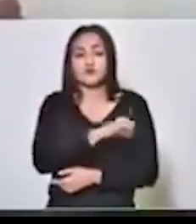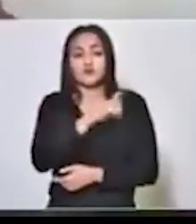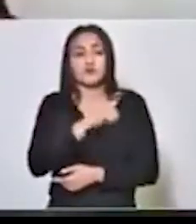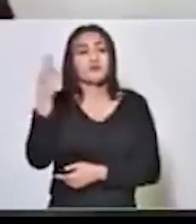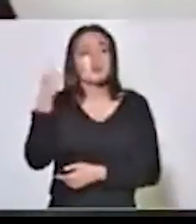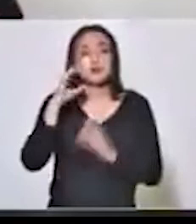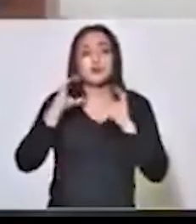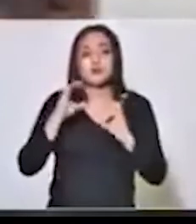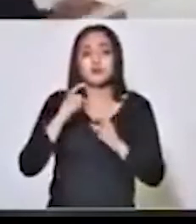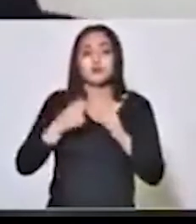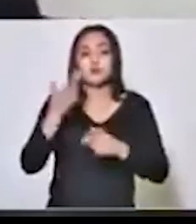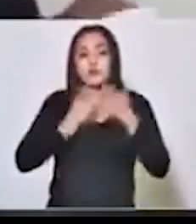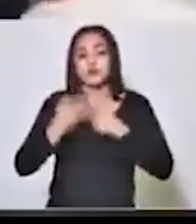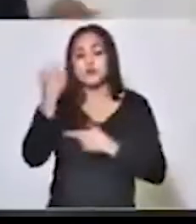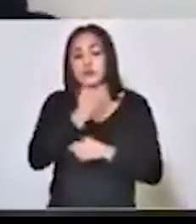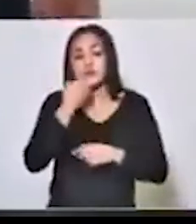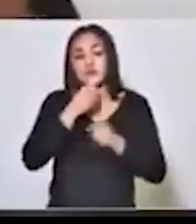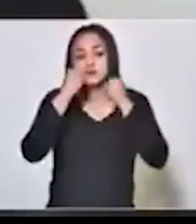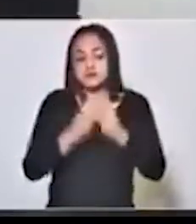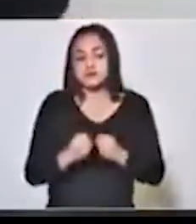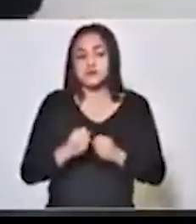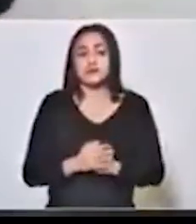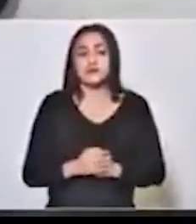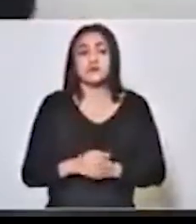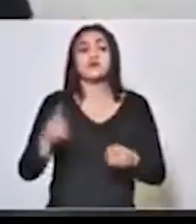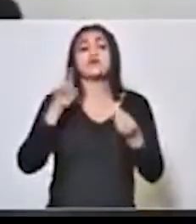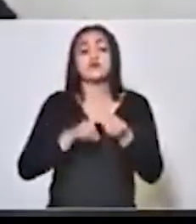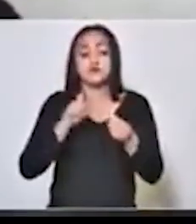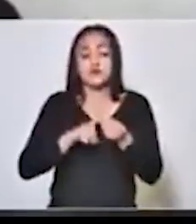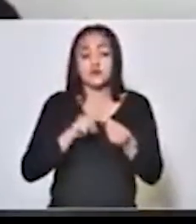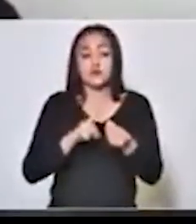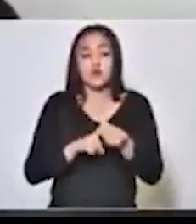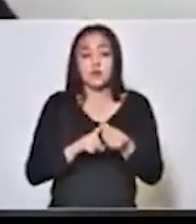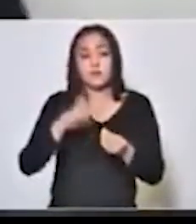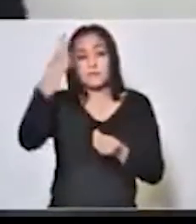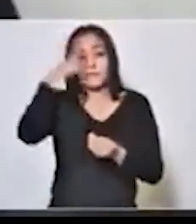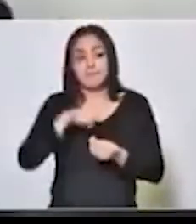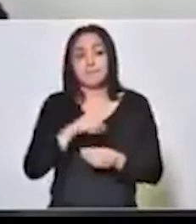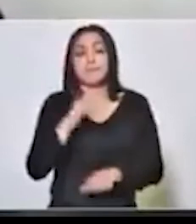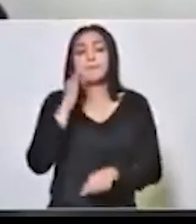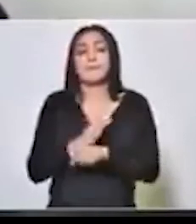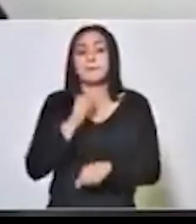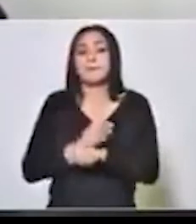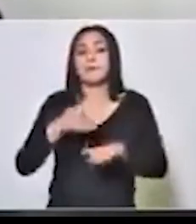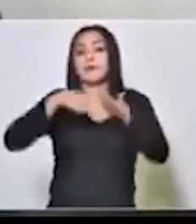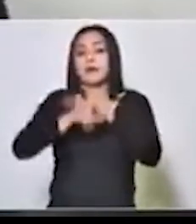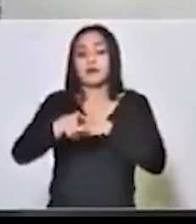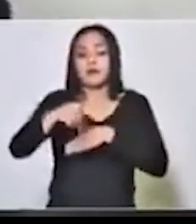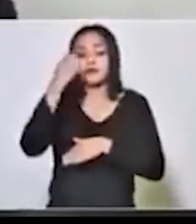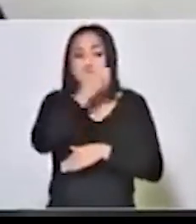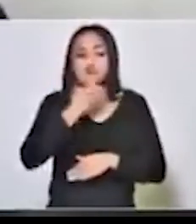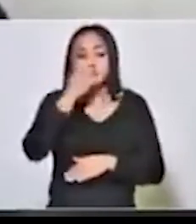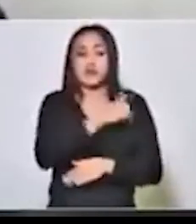Puebla te cuida, el regreso a clase seguro, donde para poder ingresar a la